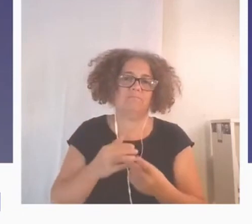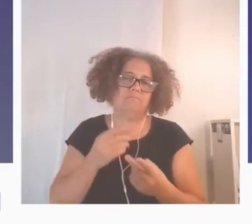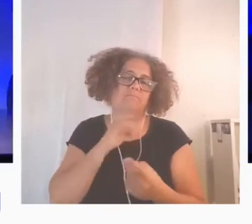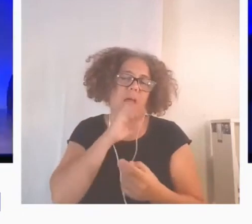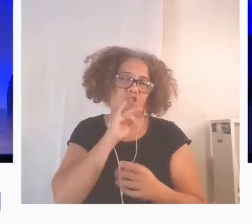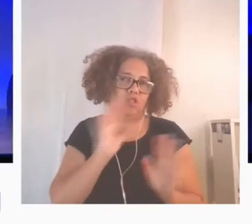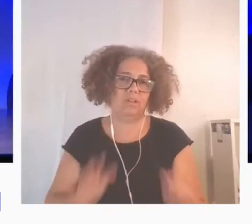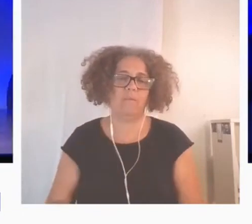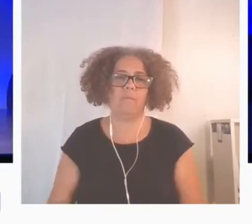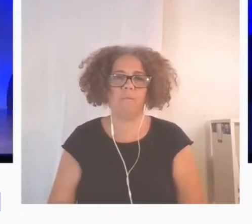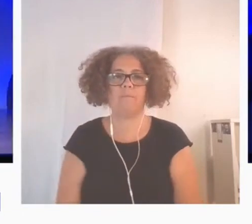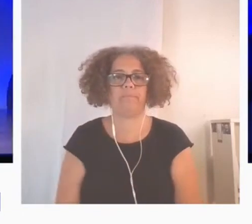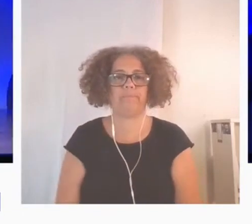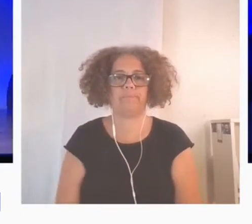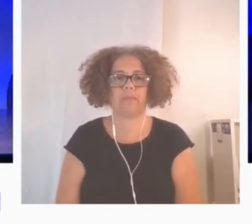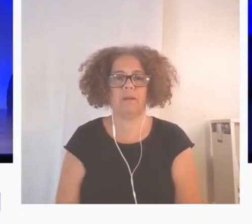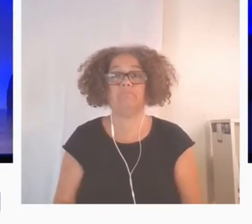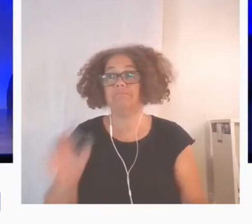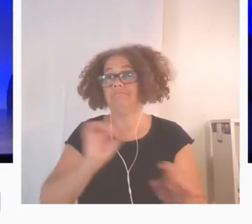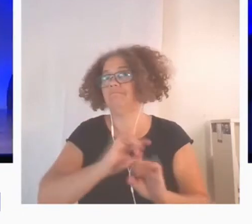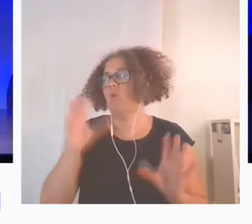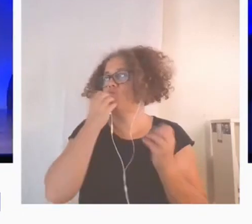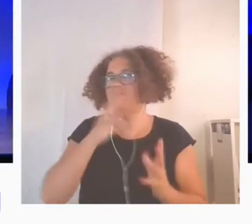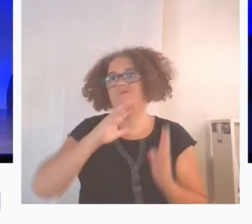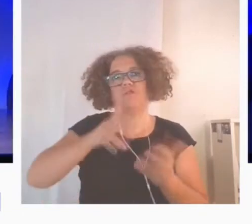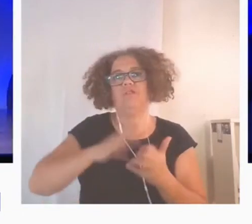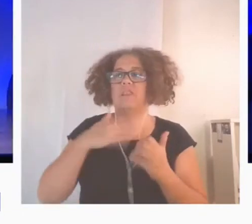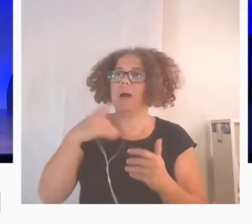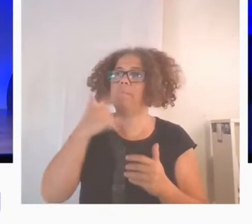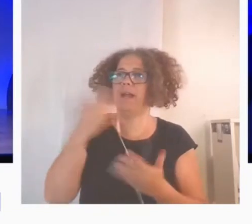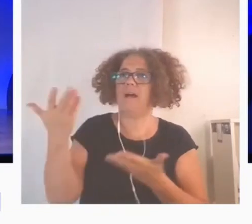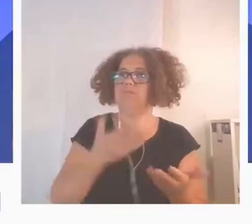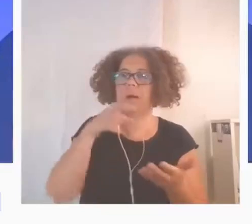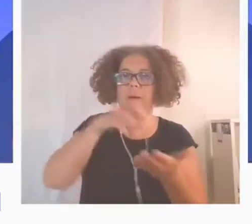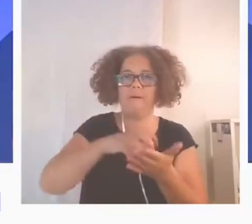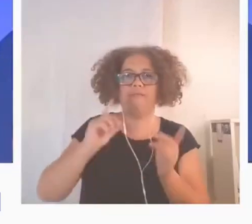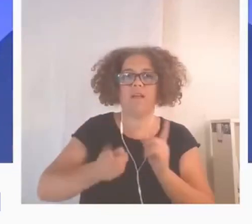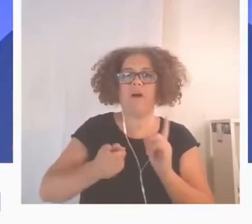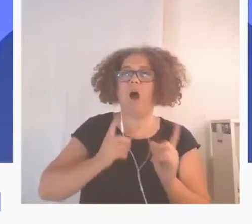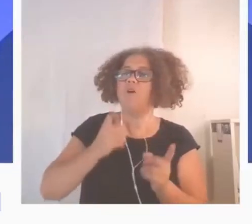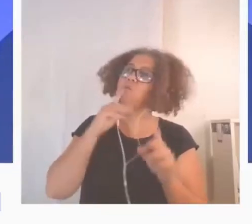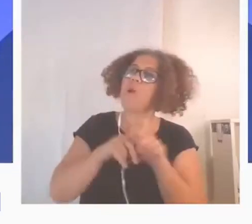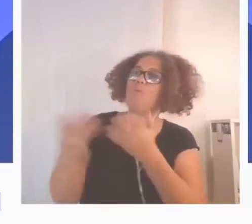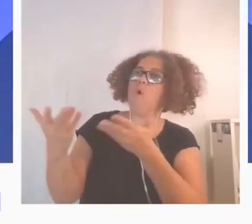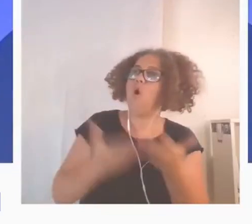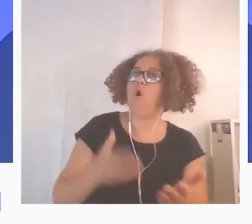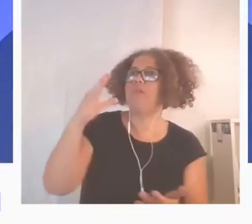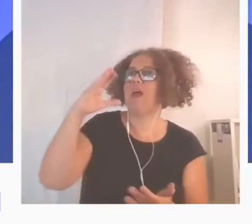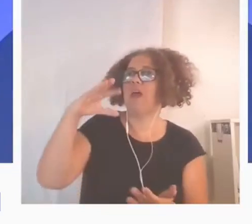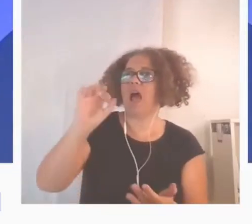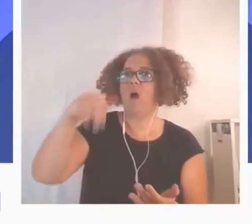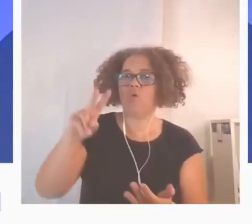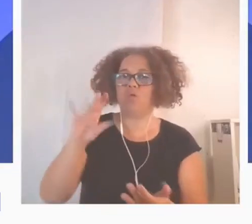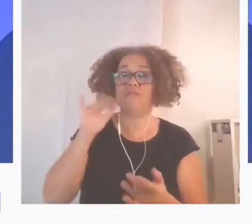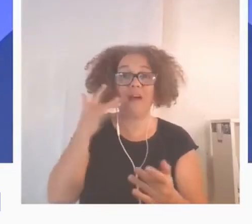Es una gran noticia saber que Bilbao será sede de la ONU, ¿no?, para este impulso de la Agenda 2030 a nivel local. ¿Tenemos fecha